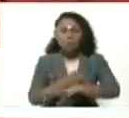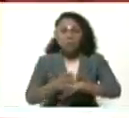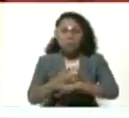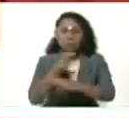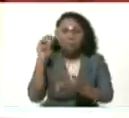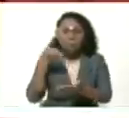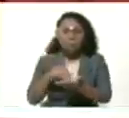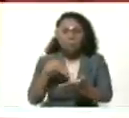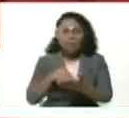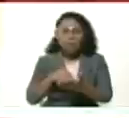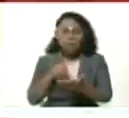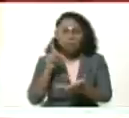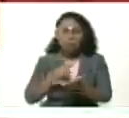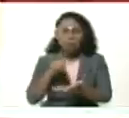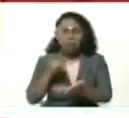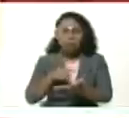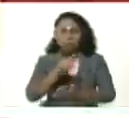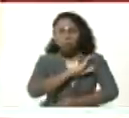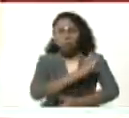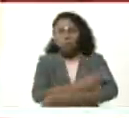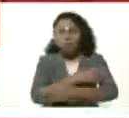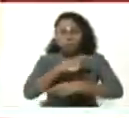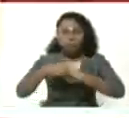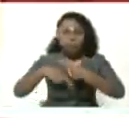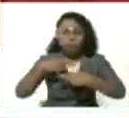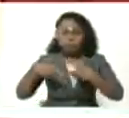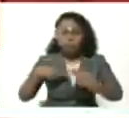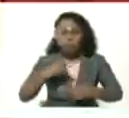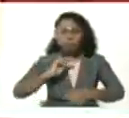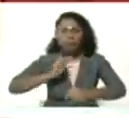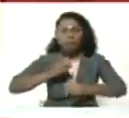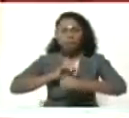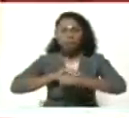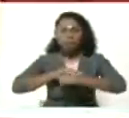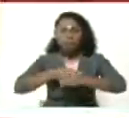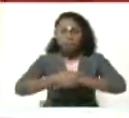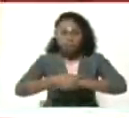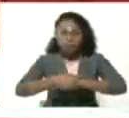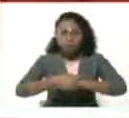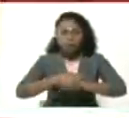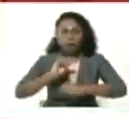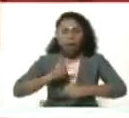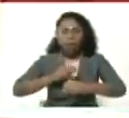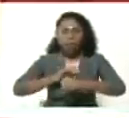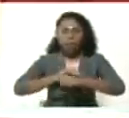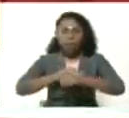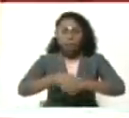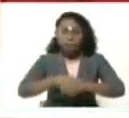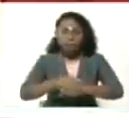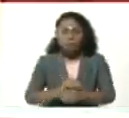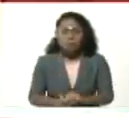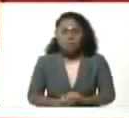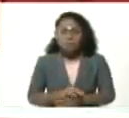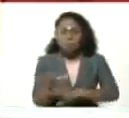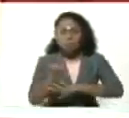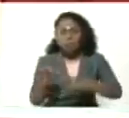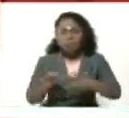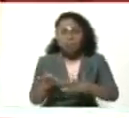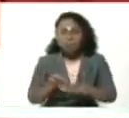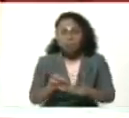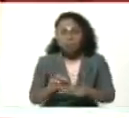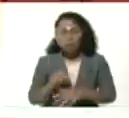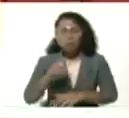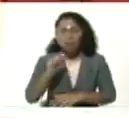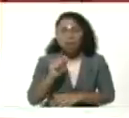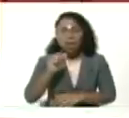de Miranda, candidato de la patria y de las fuerzas revolucionarias, Héctor Rodríguez, el compatriota Héctor Rodríguez. Municipio Acevedo, o